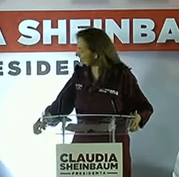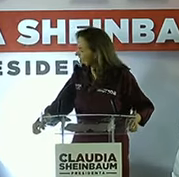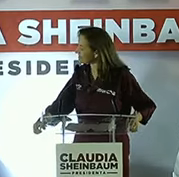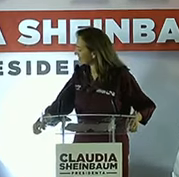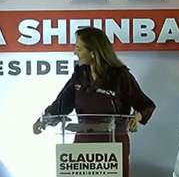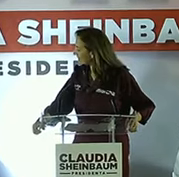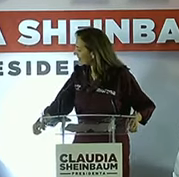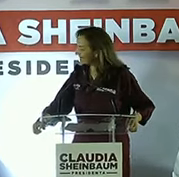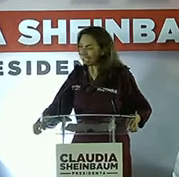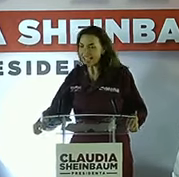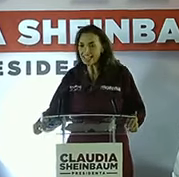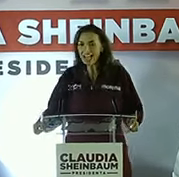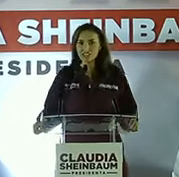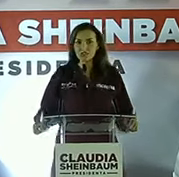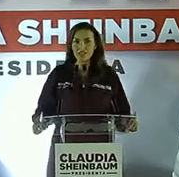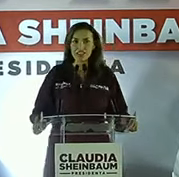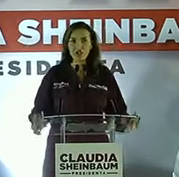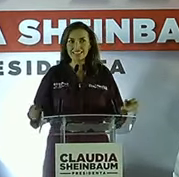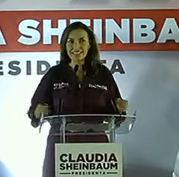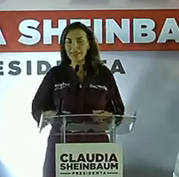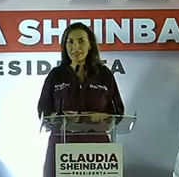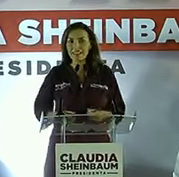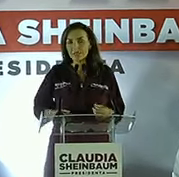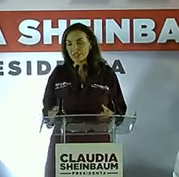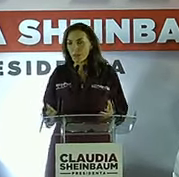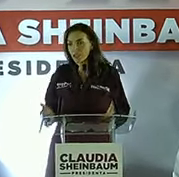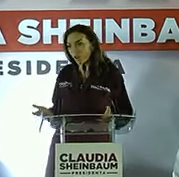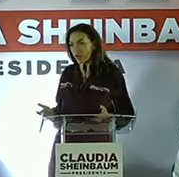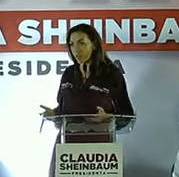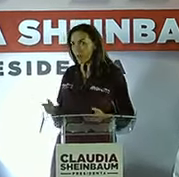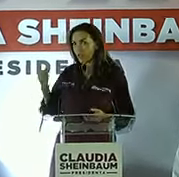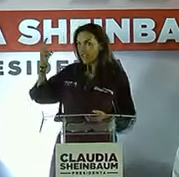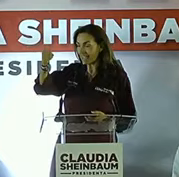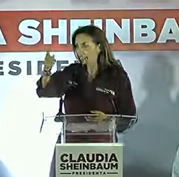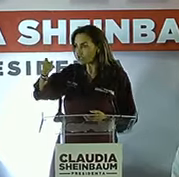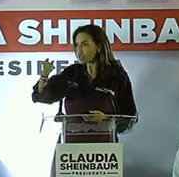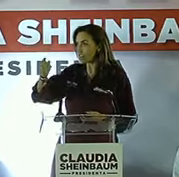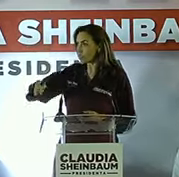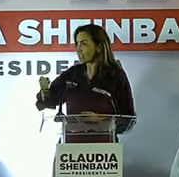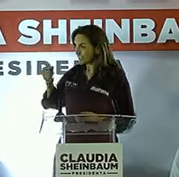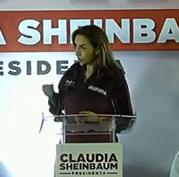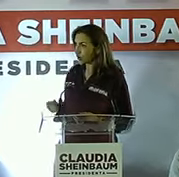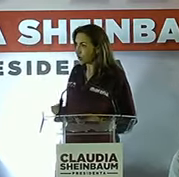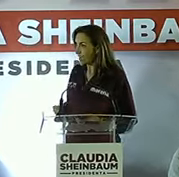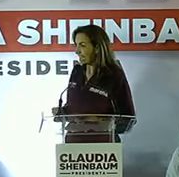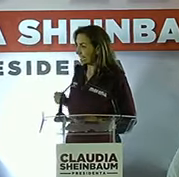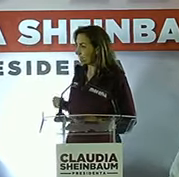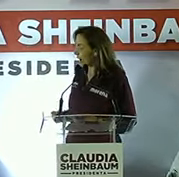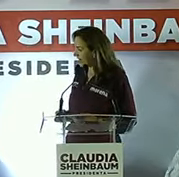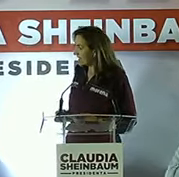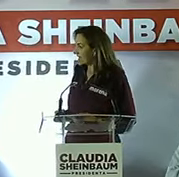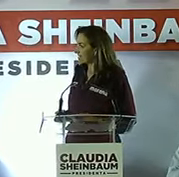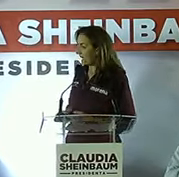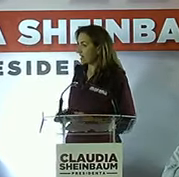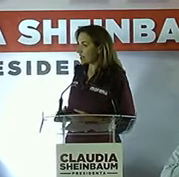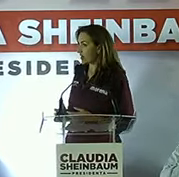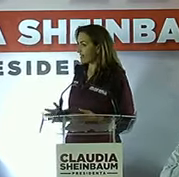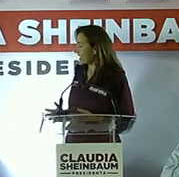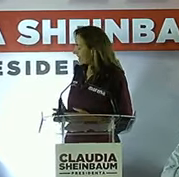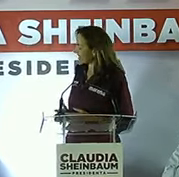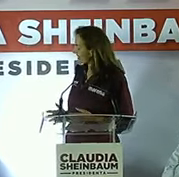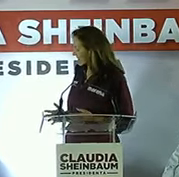mayas que han sufrido exactamente el mismo abandono pero los de allá han sufrido un despojo en el cual ya